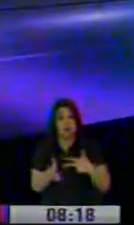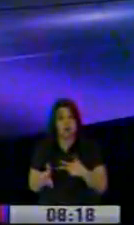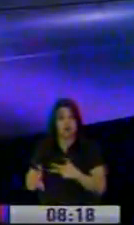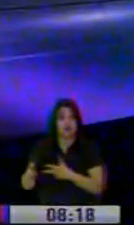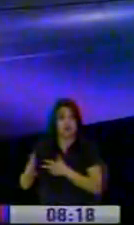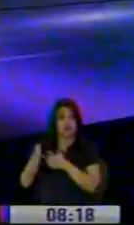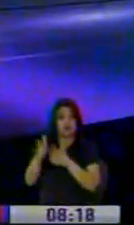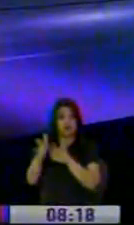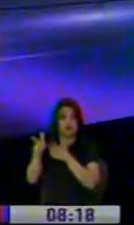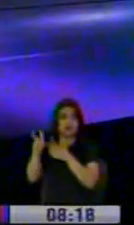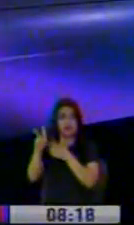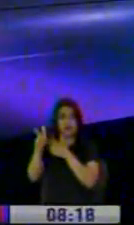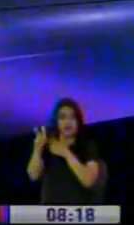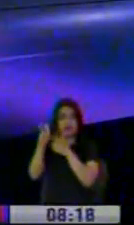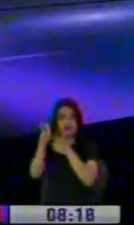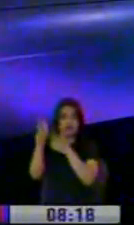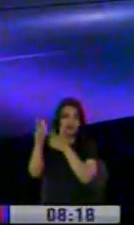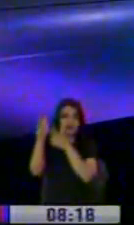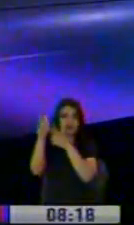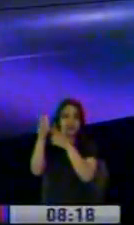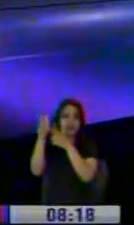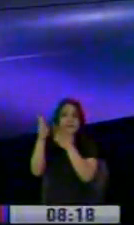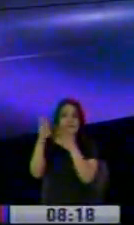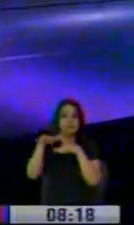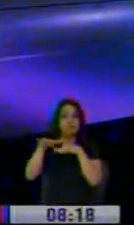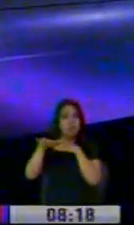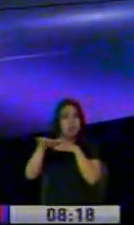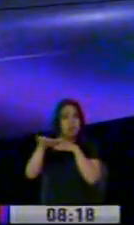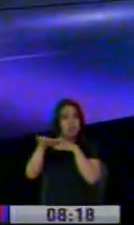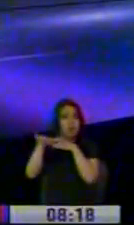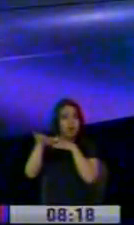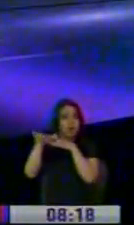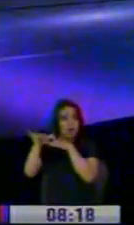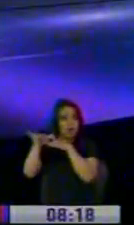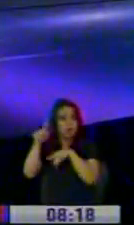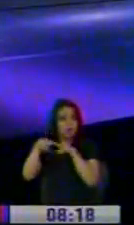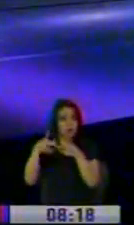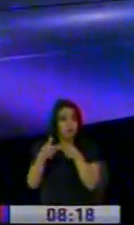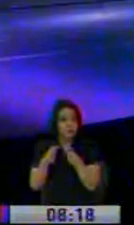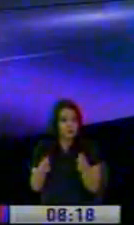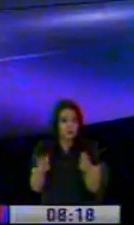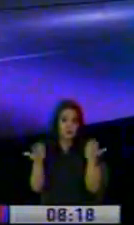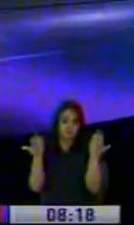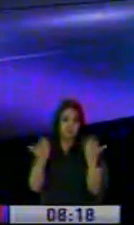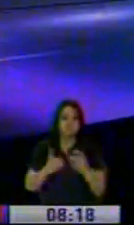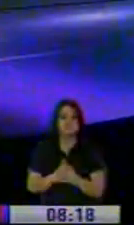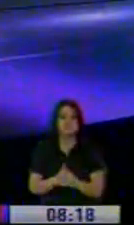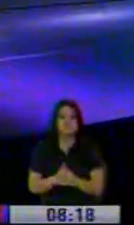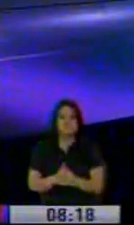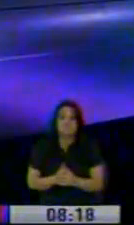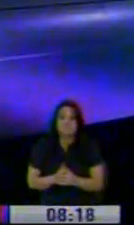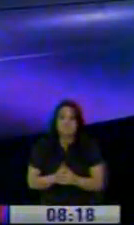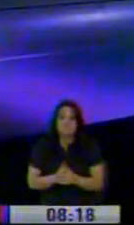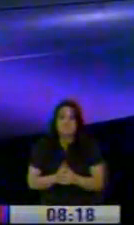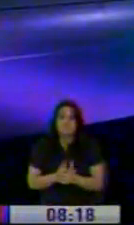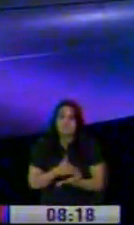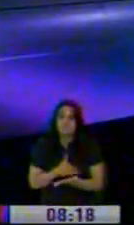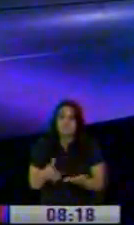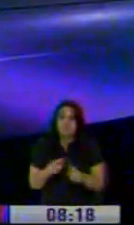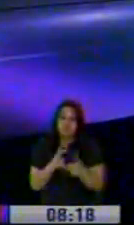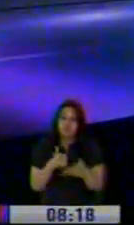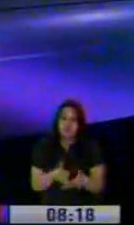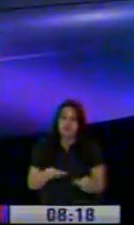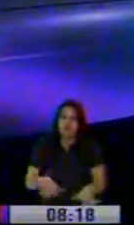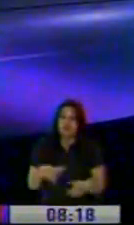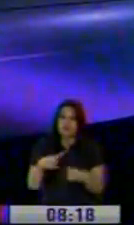en las cuales urbanizaciones que están sobre esta vía que va a la autopista Rumiñahui. En fin, nos quedamos en las mismas, pero si es en beneficio de la ciudad,